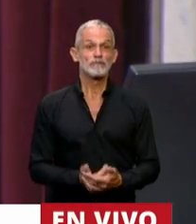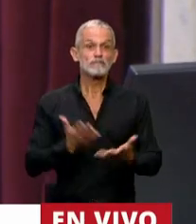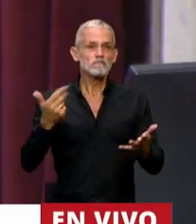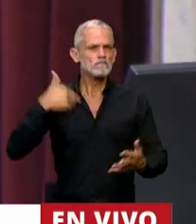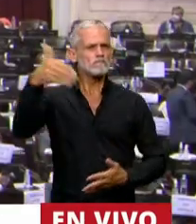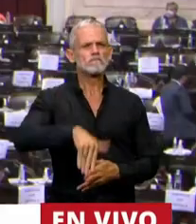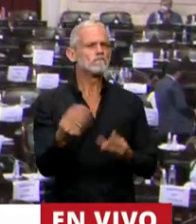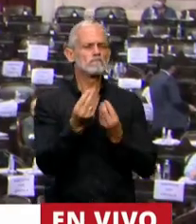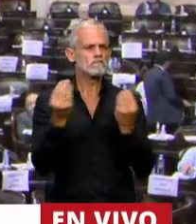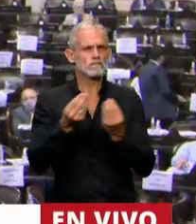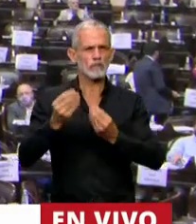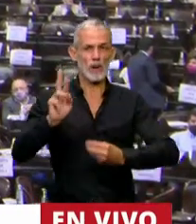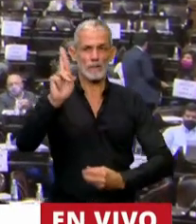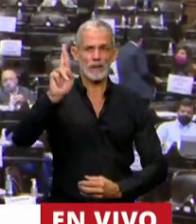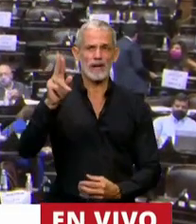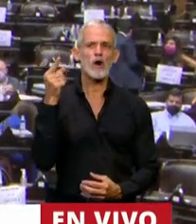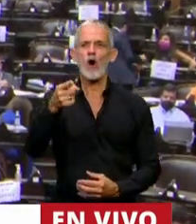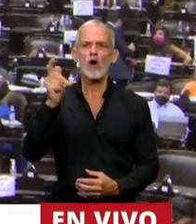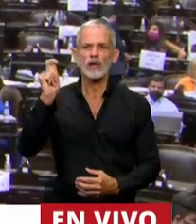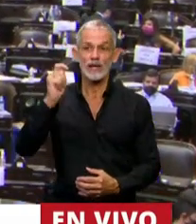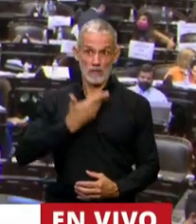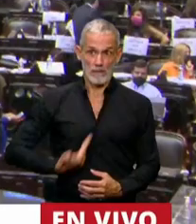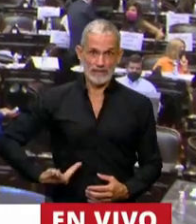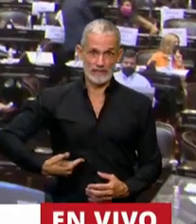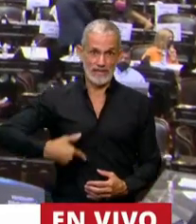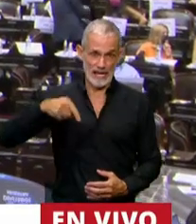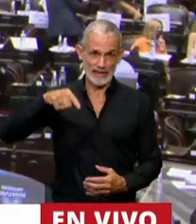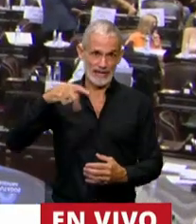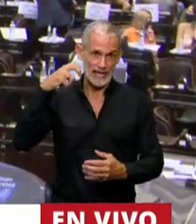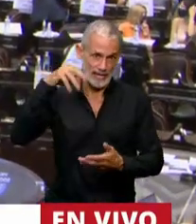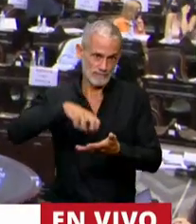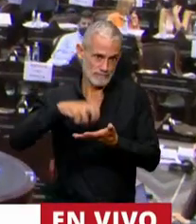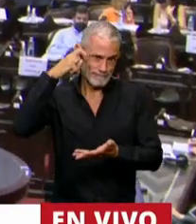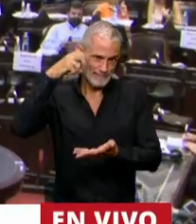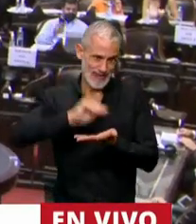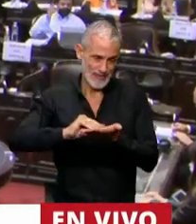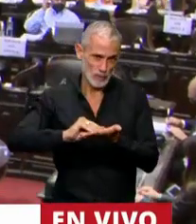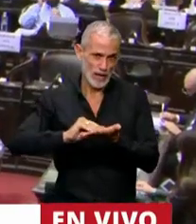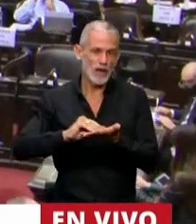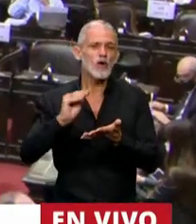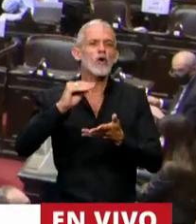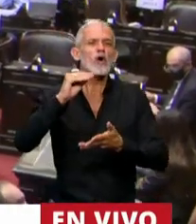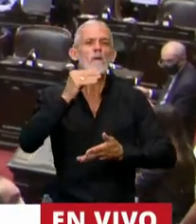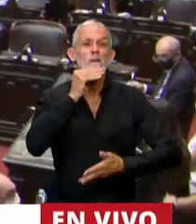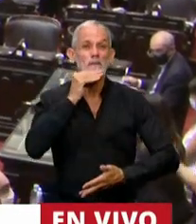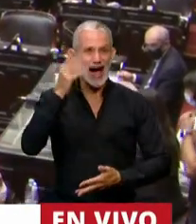Vengo a plantear una cuestión de privilegio contra el presidente de esta Cámara, el diputado Sergio Massa,